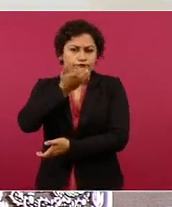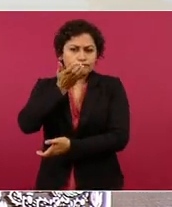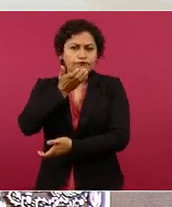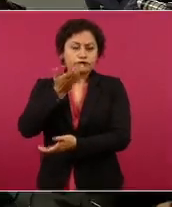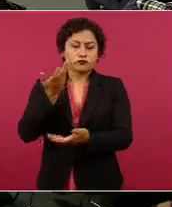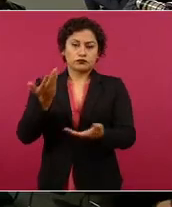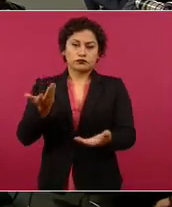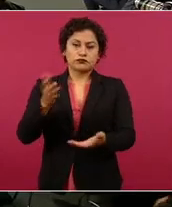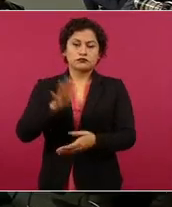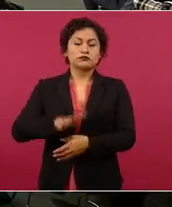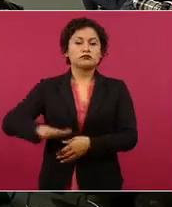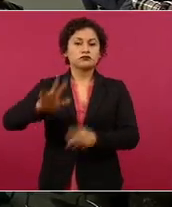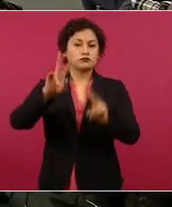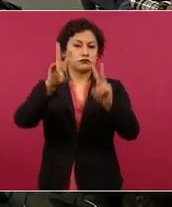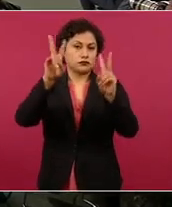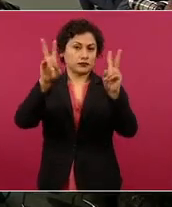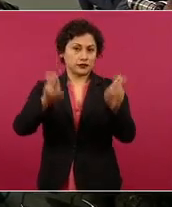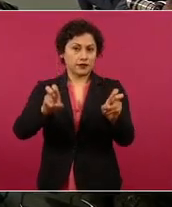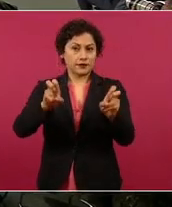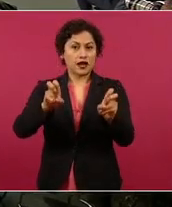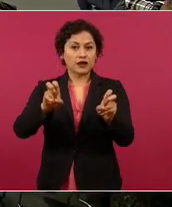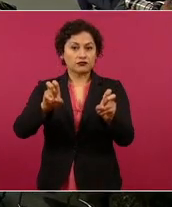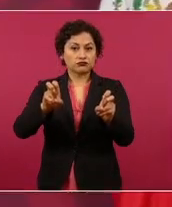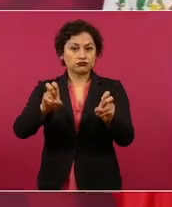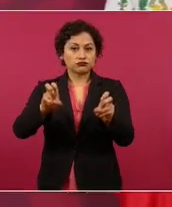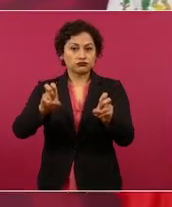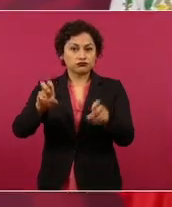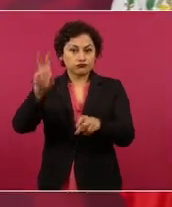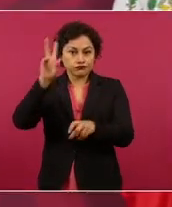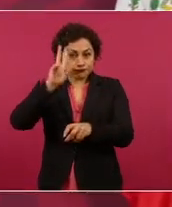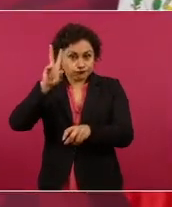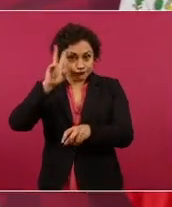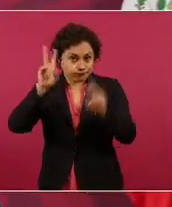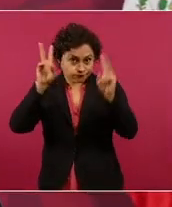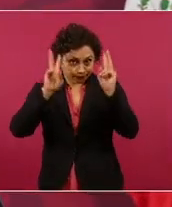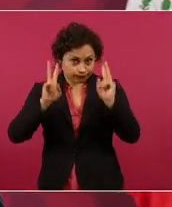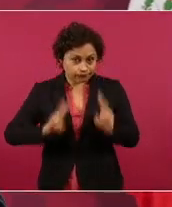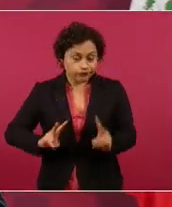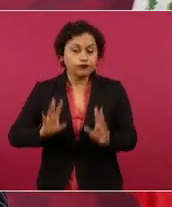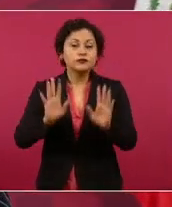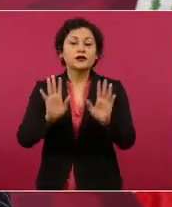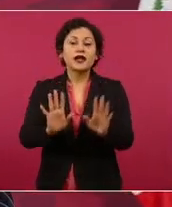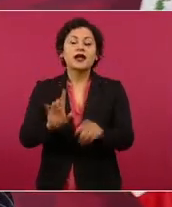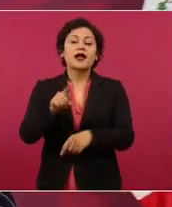guadalupana, el 12 no vamos a tener